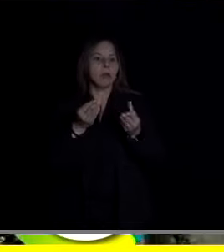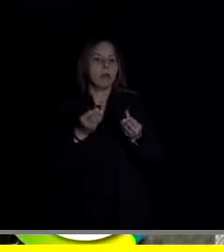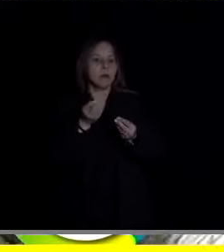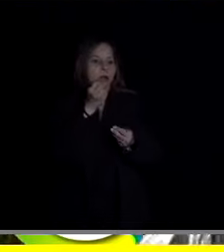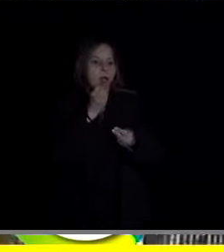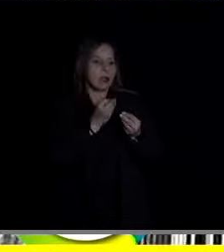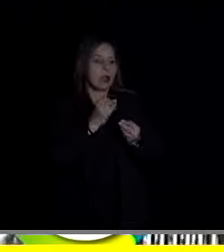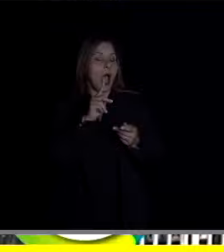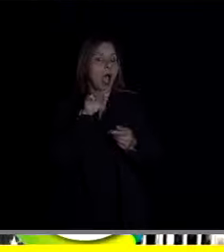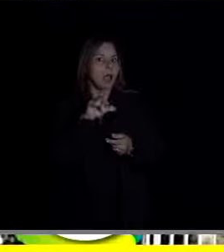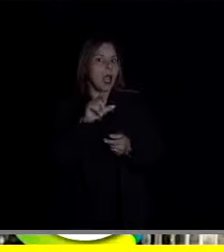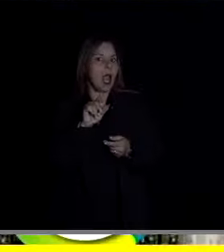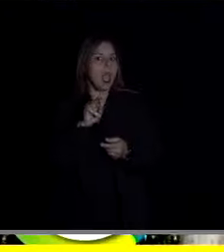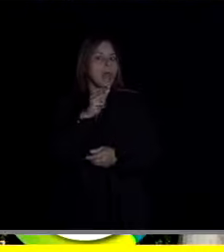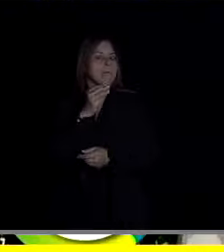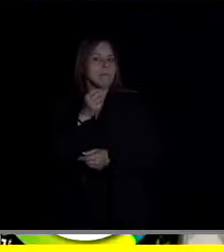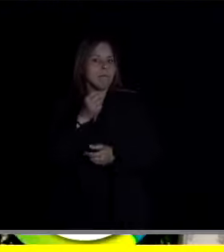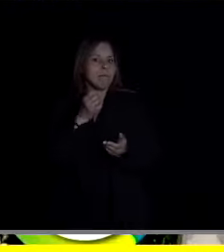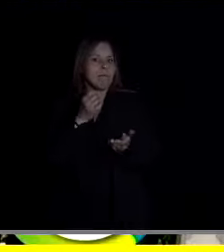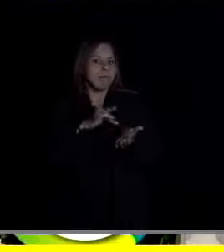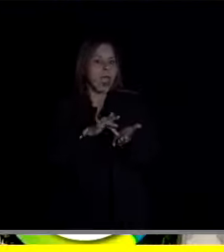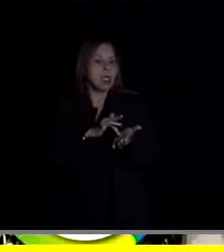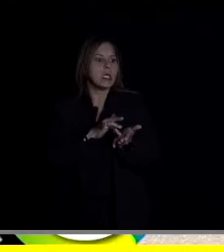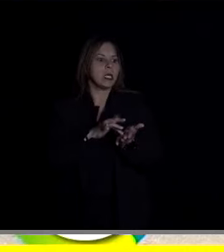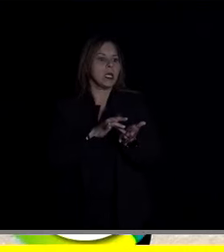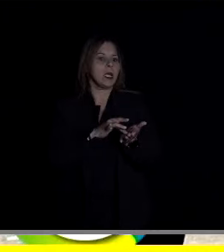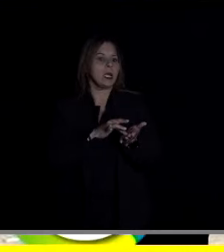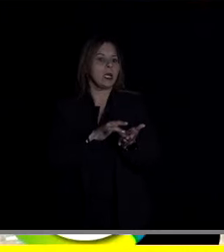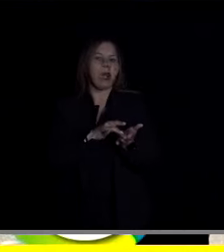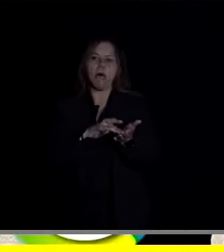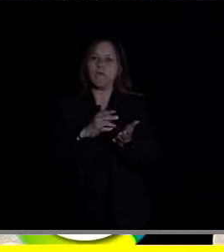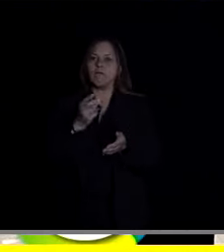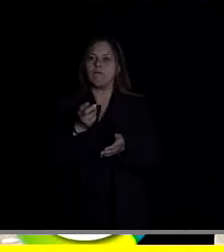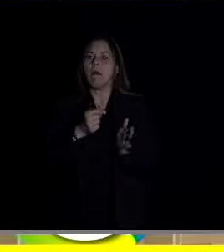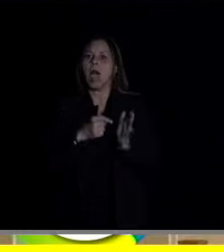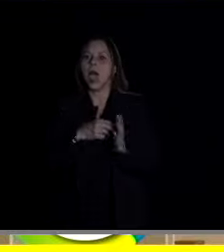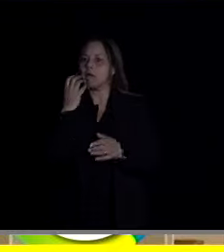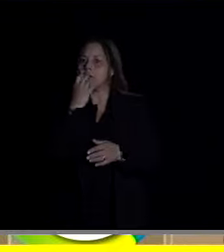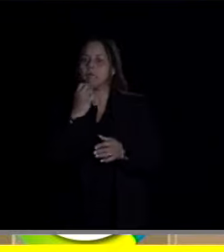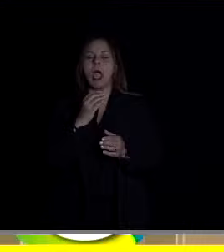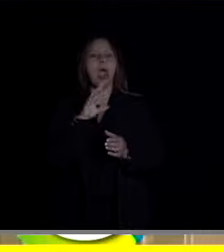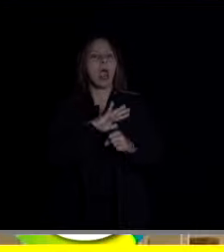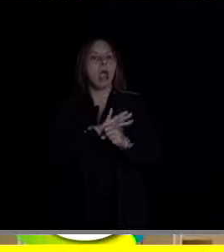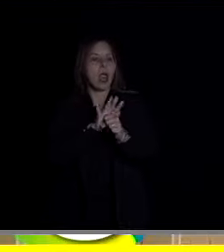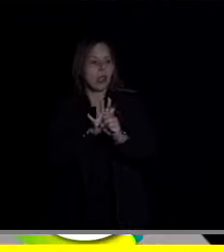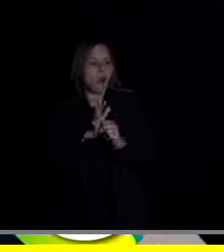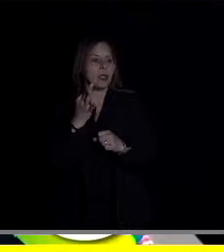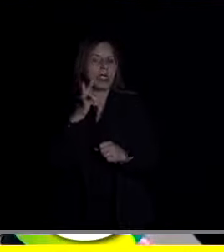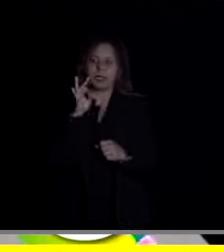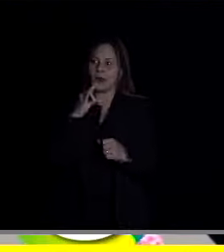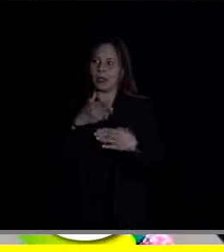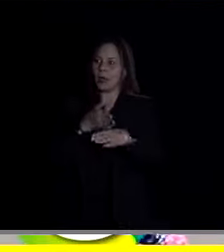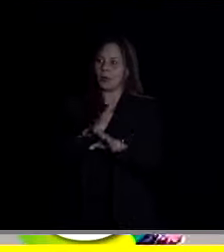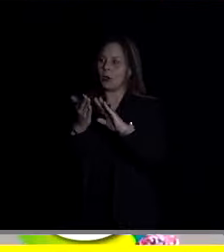a telemedicina y pruebas COVID-19. Logramos fortalecer este proyecto con un componente de rastreo e investigación de contactos, además de